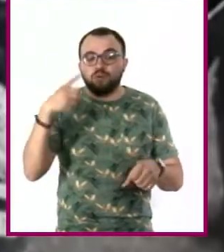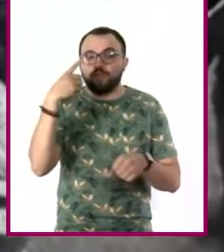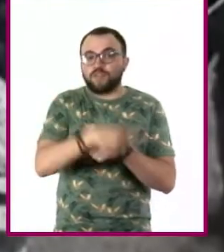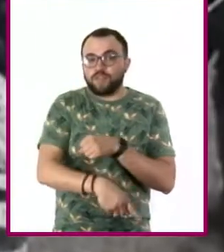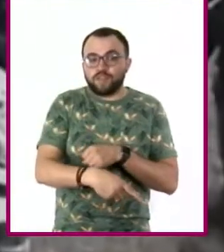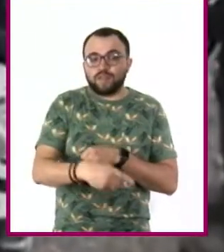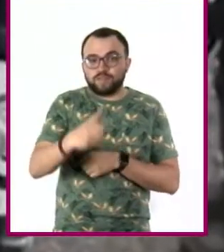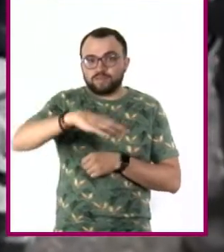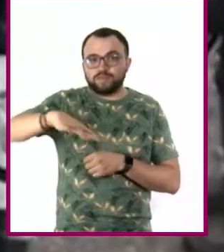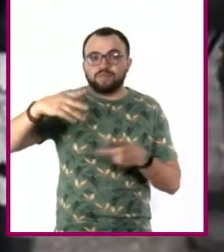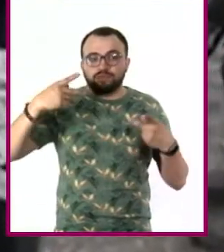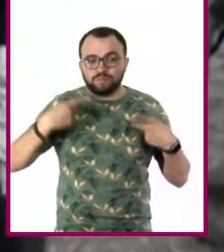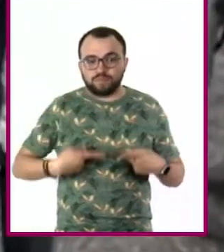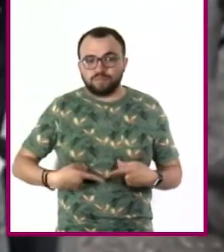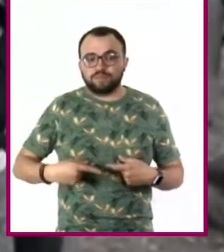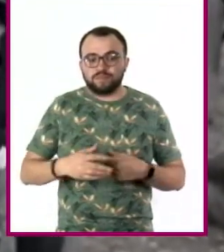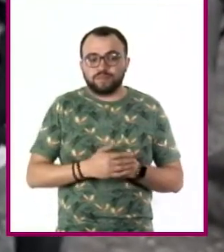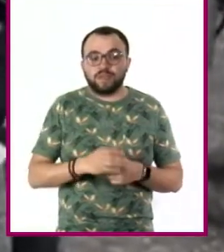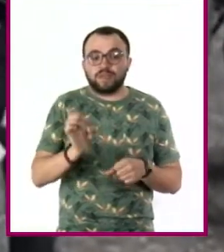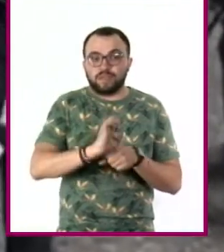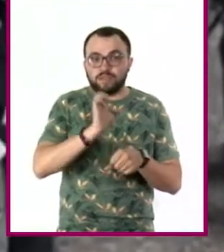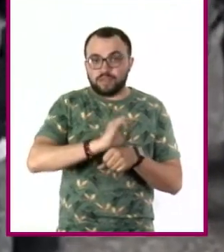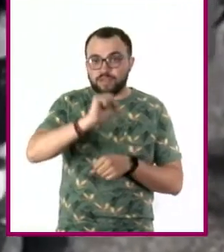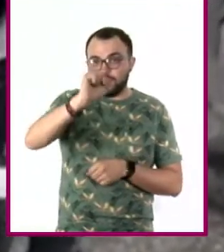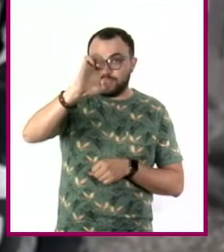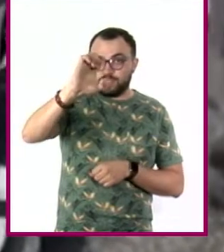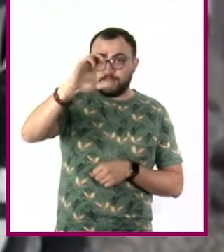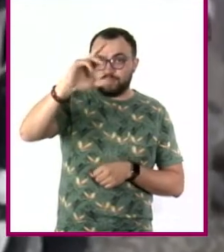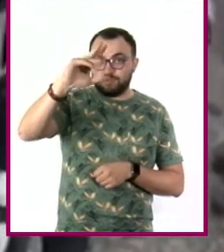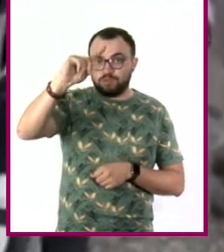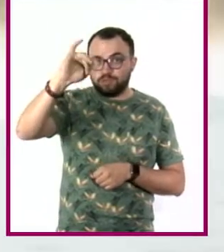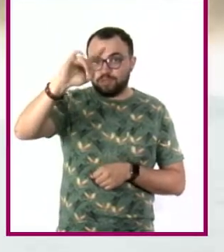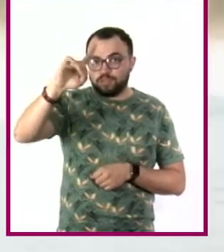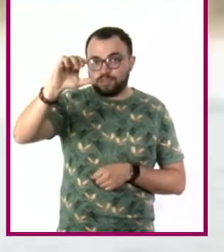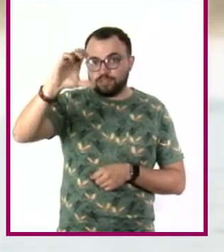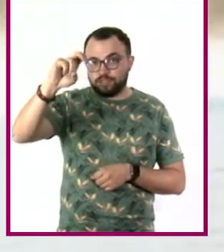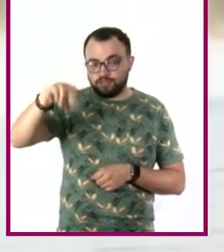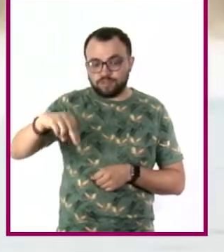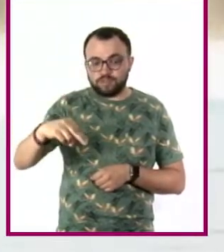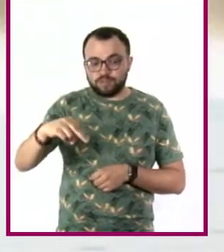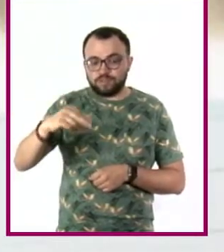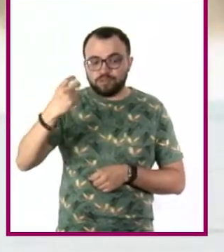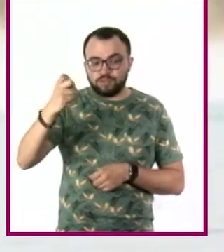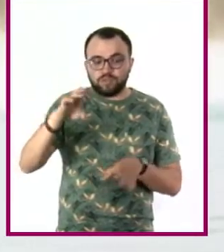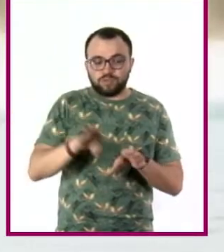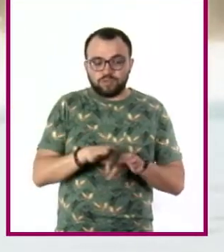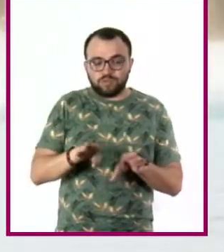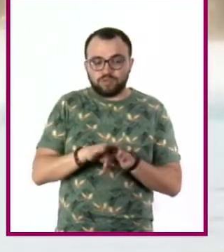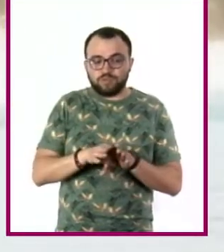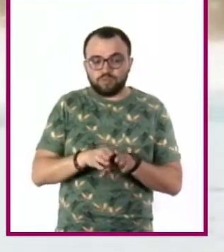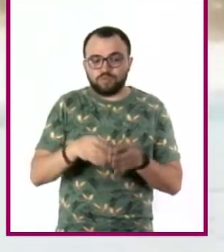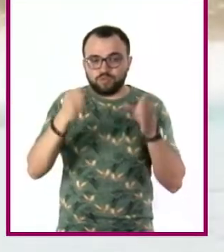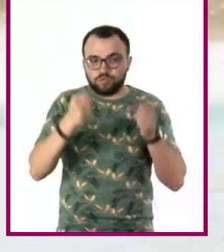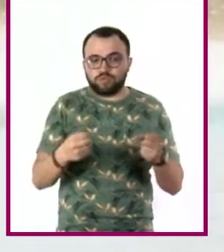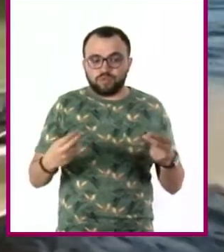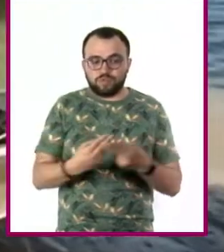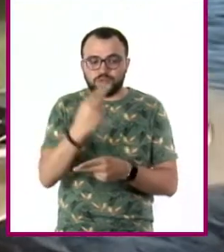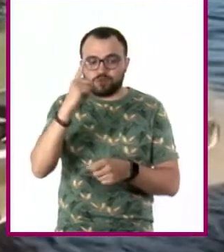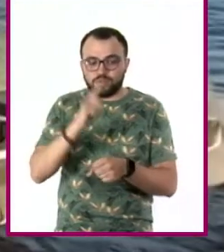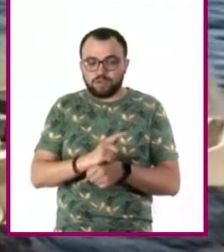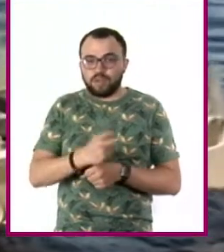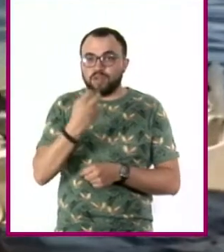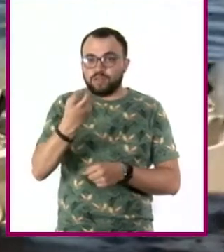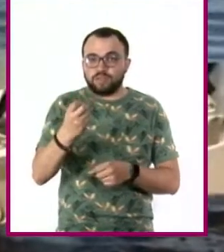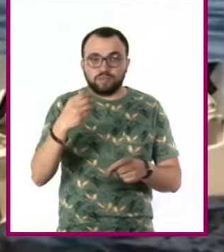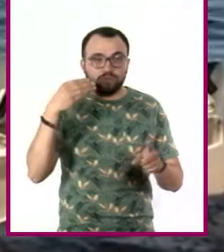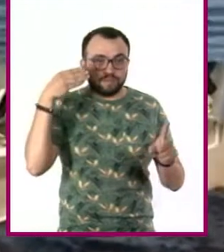protección. Entonces, la securitización del fenómeno migratorio es un extremo de la seguridad nacional. Se ha vuelto una tendencia a este